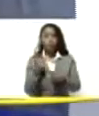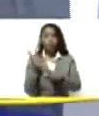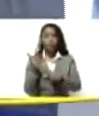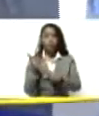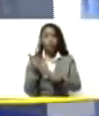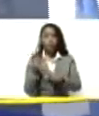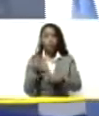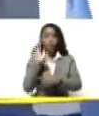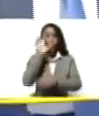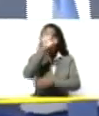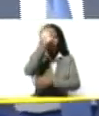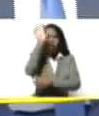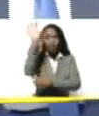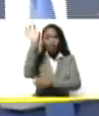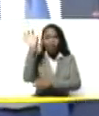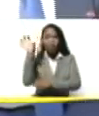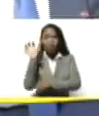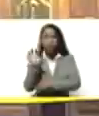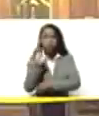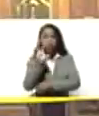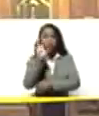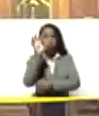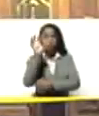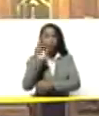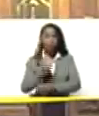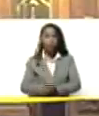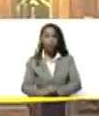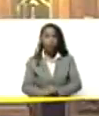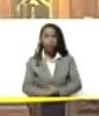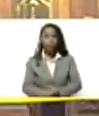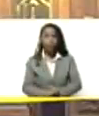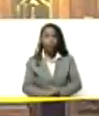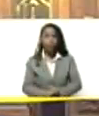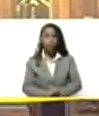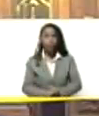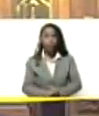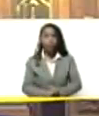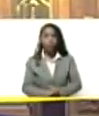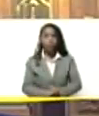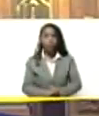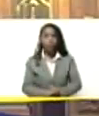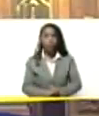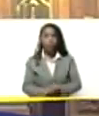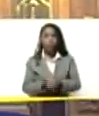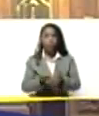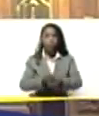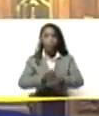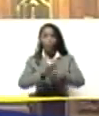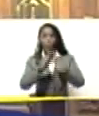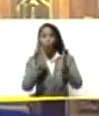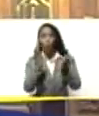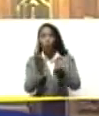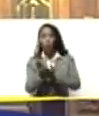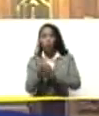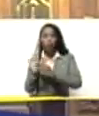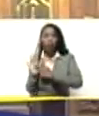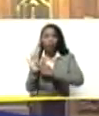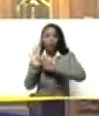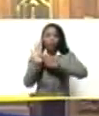es un estudioso de la historia de venezuela de américa latina y del caribe que nunca